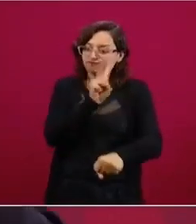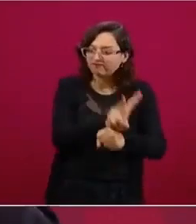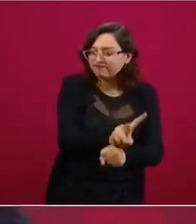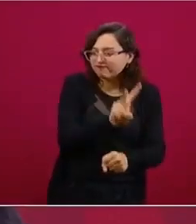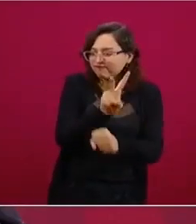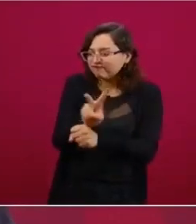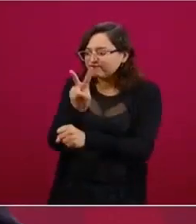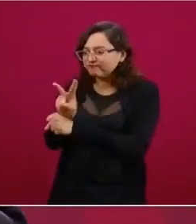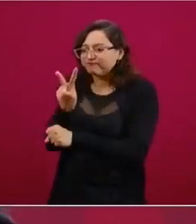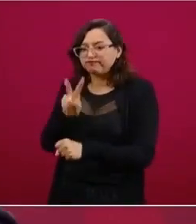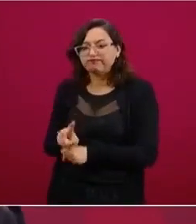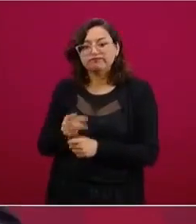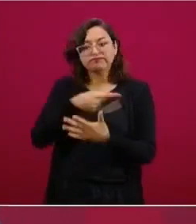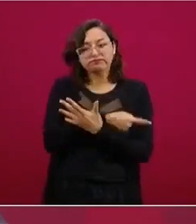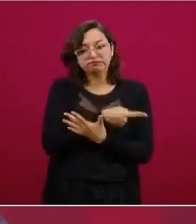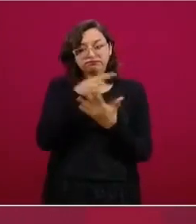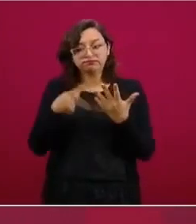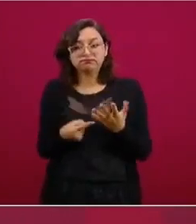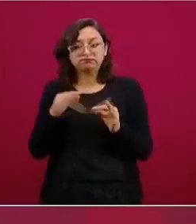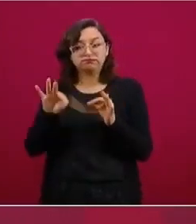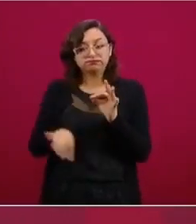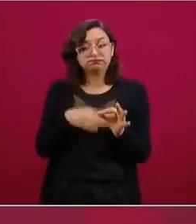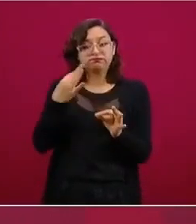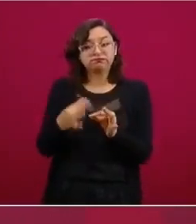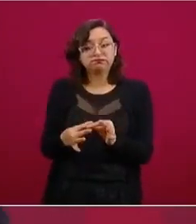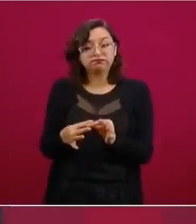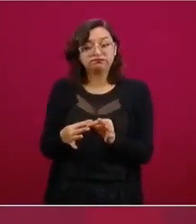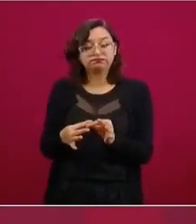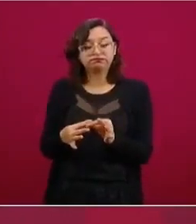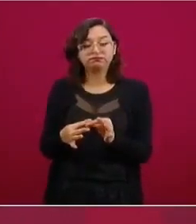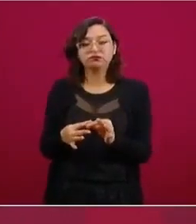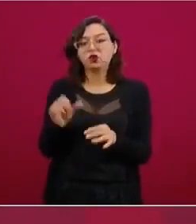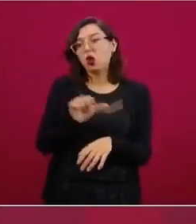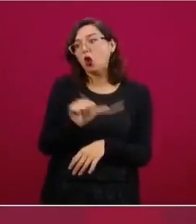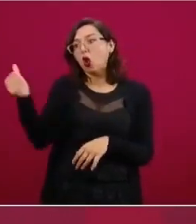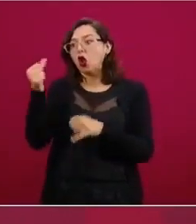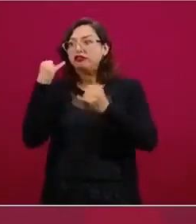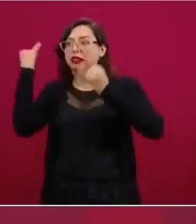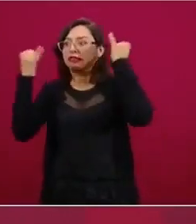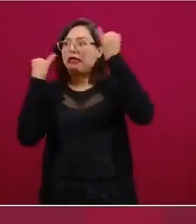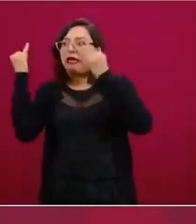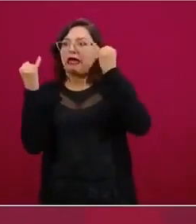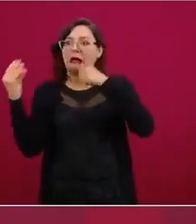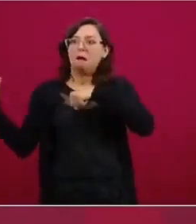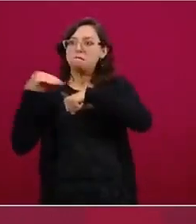cumplir las medidas que son efectivas, no otras medidas accesorias que